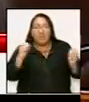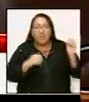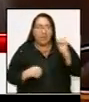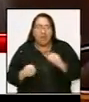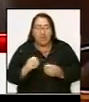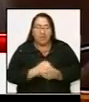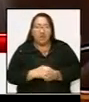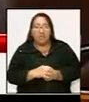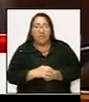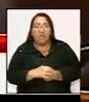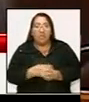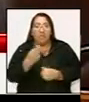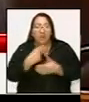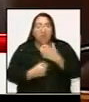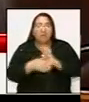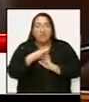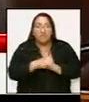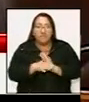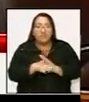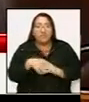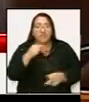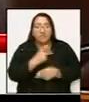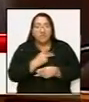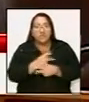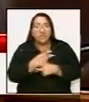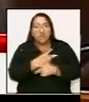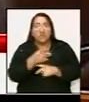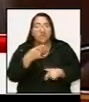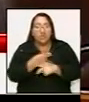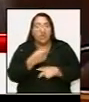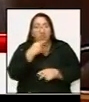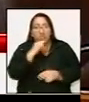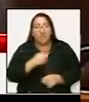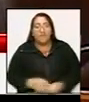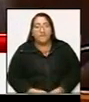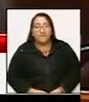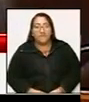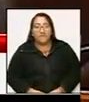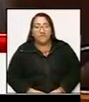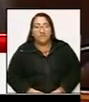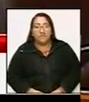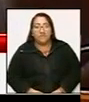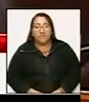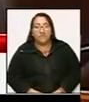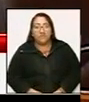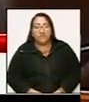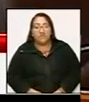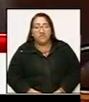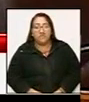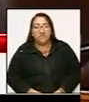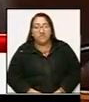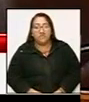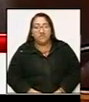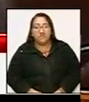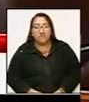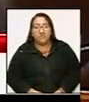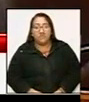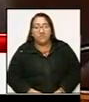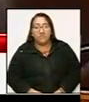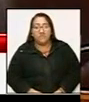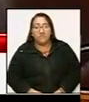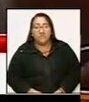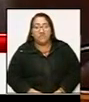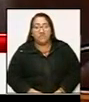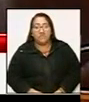implementar para disminuir la prevalencia de violencia contra las mujeres? Si lo quieren plantear y